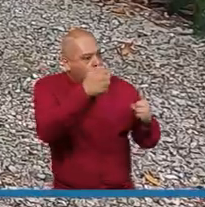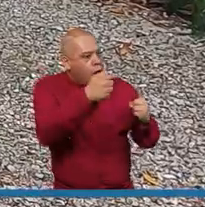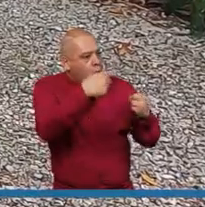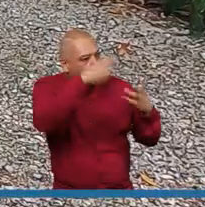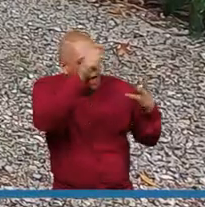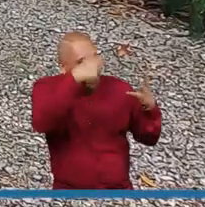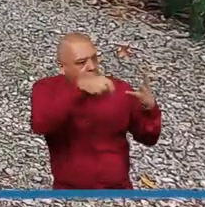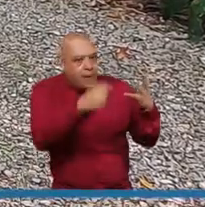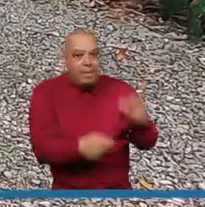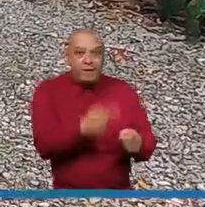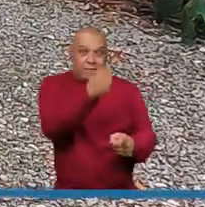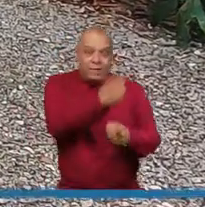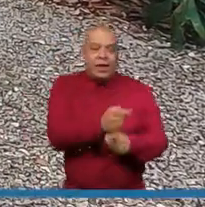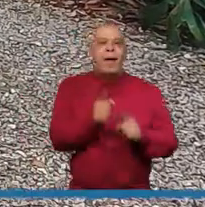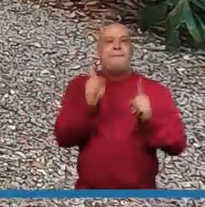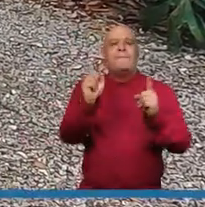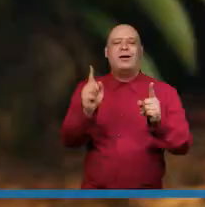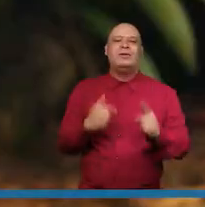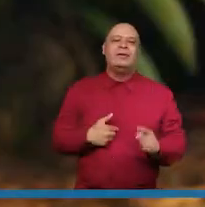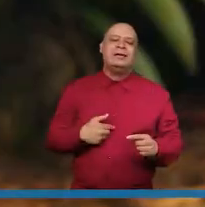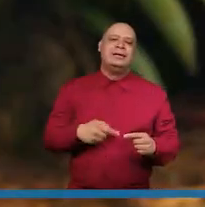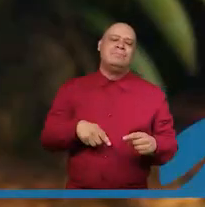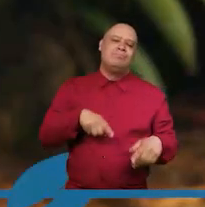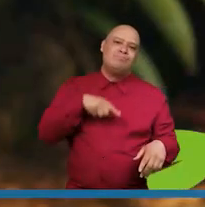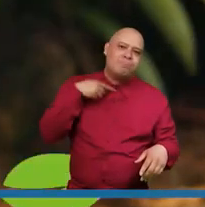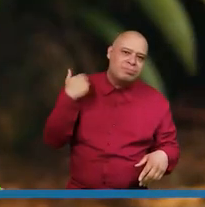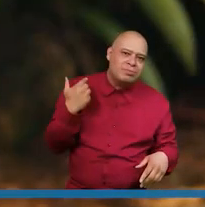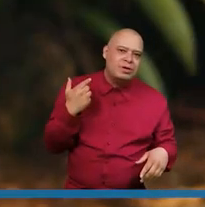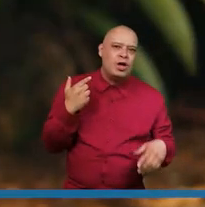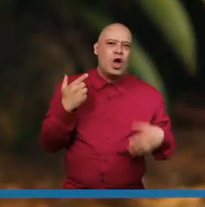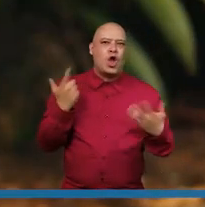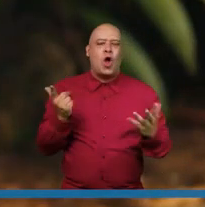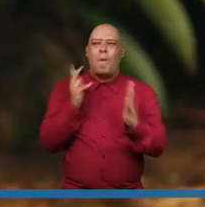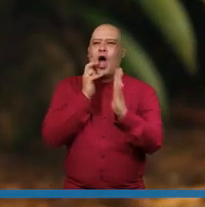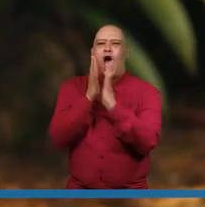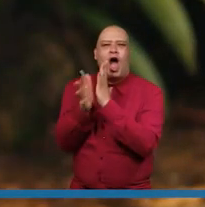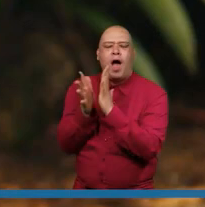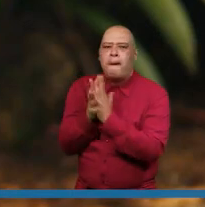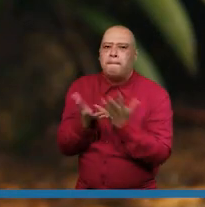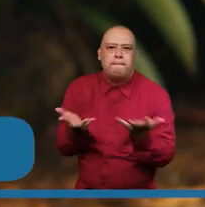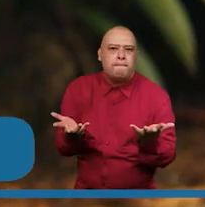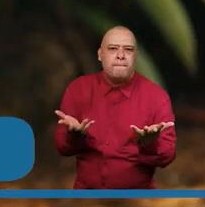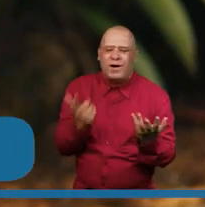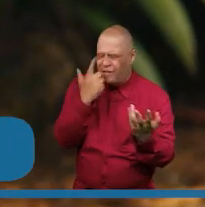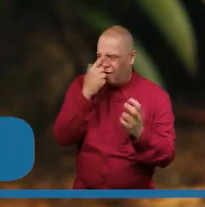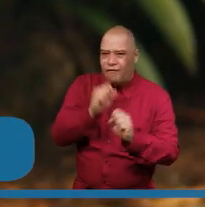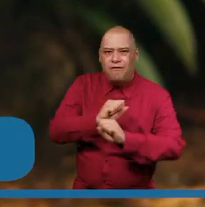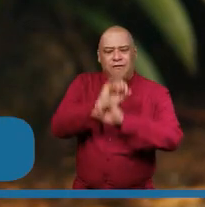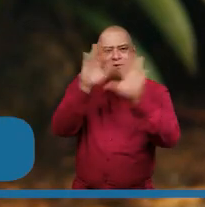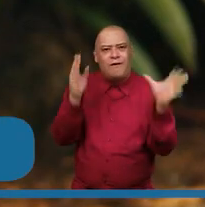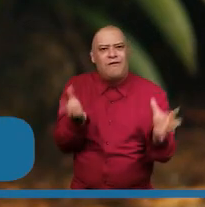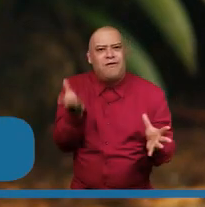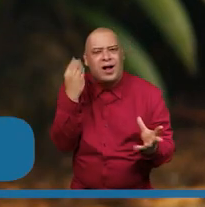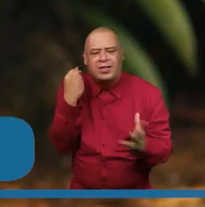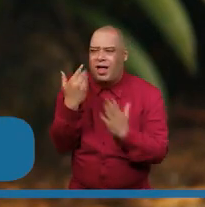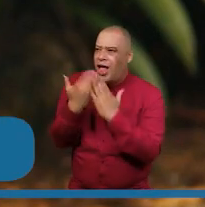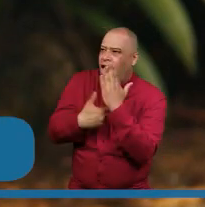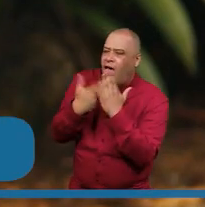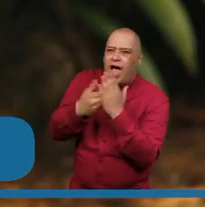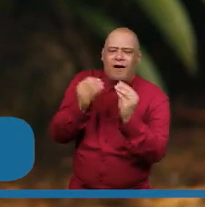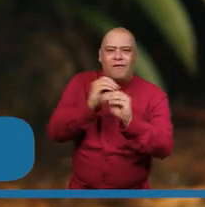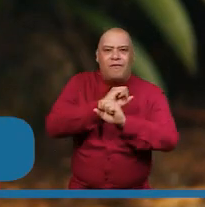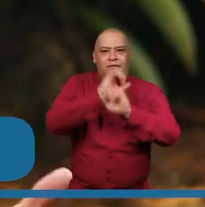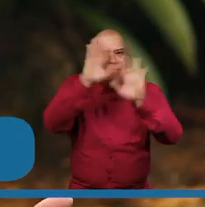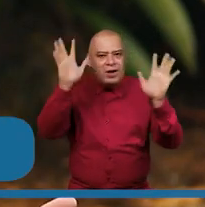Pero cometemos errores tan básicos como estos. No estamos reportando la información, no tenemos claridad. ¿Cómo no pensar